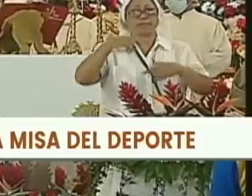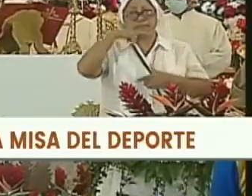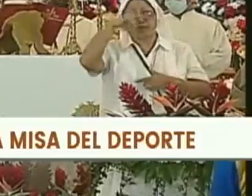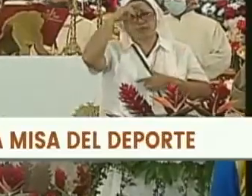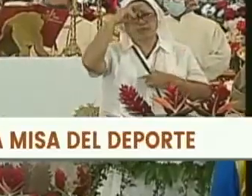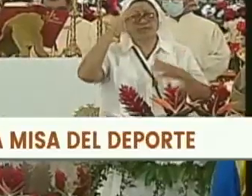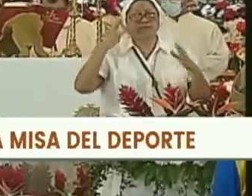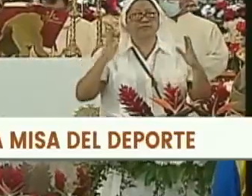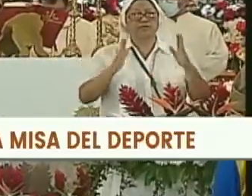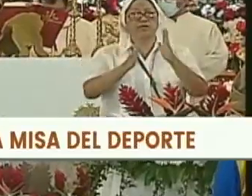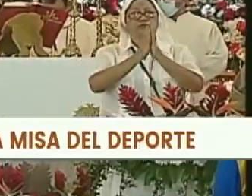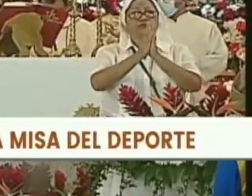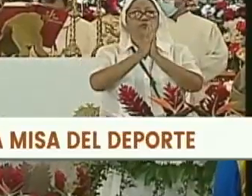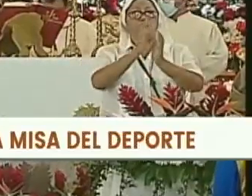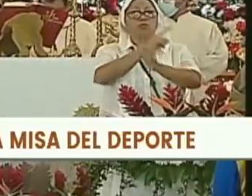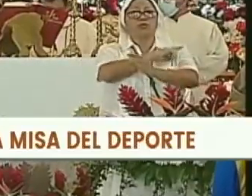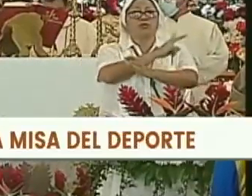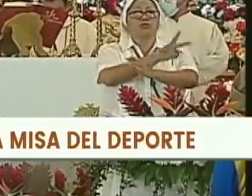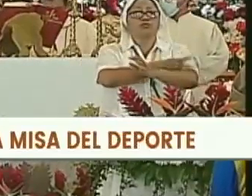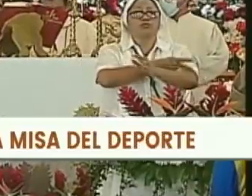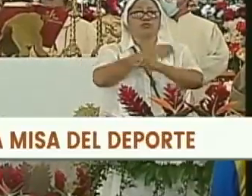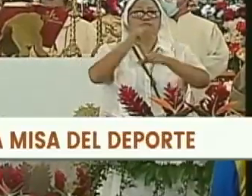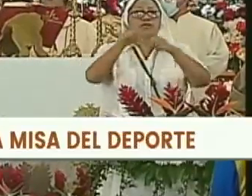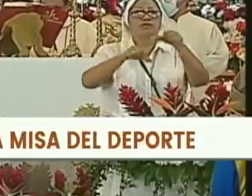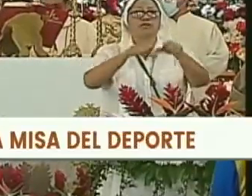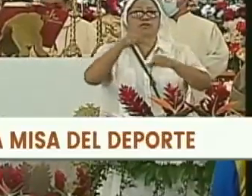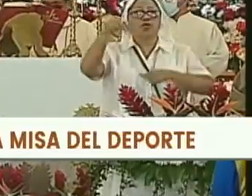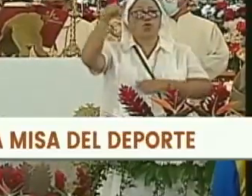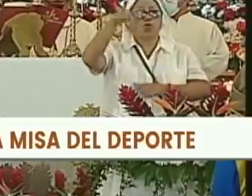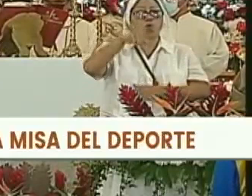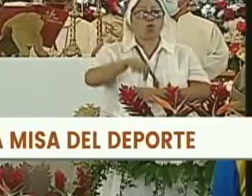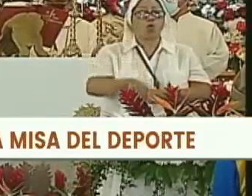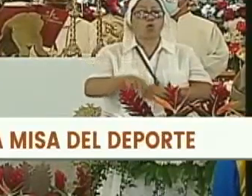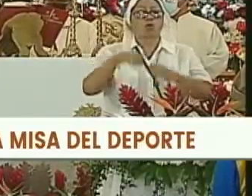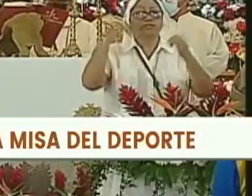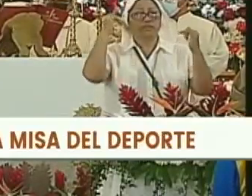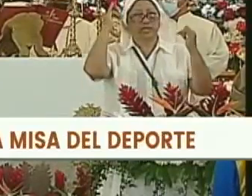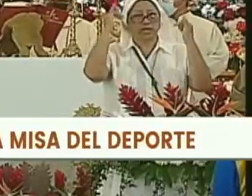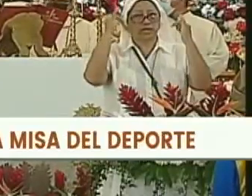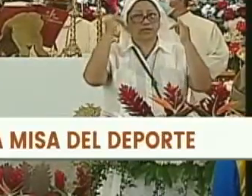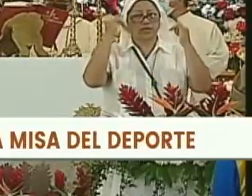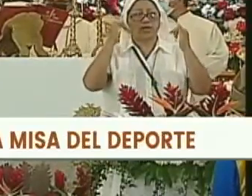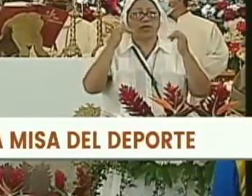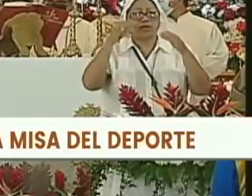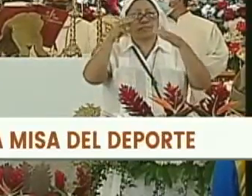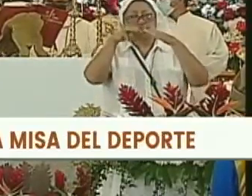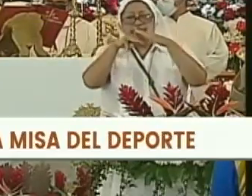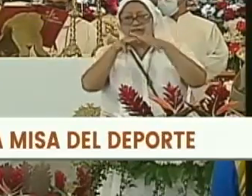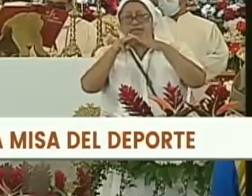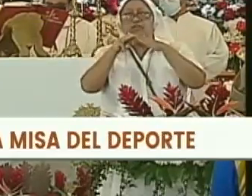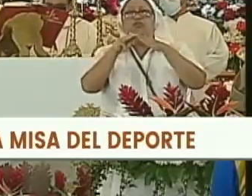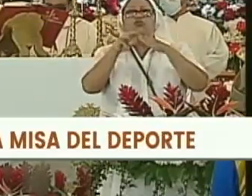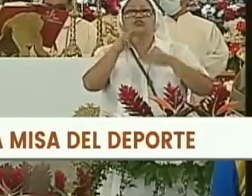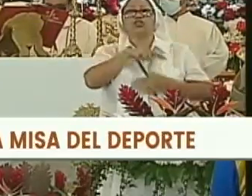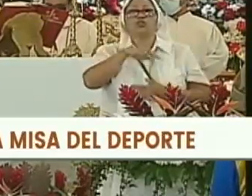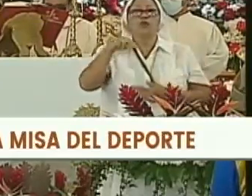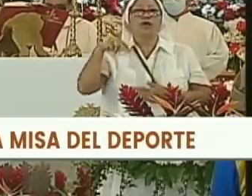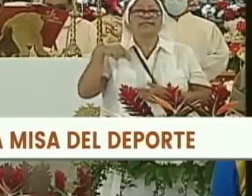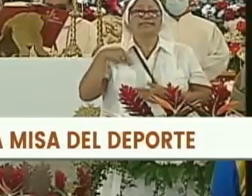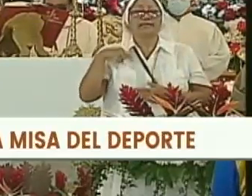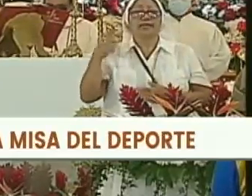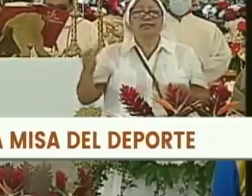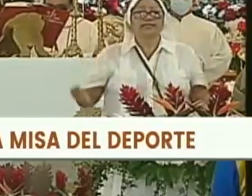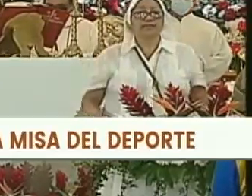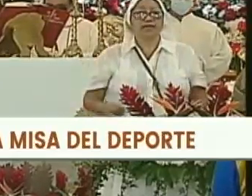Dios Todopoderoso y eterno porque hoy has revelado en Cristo el misterio de nuestra salvación para